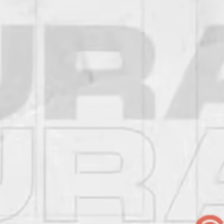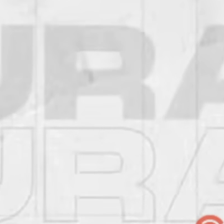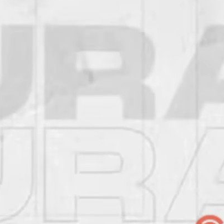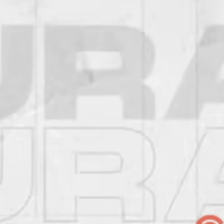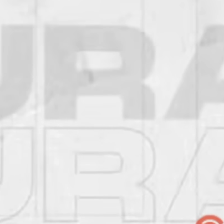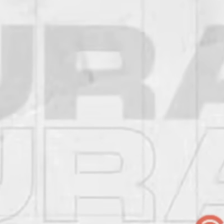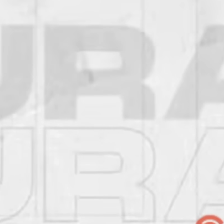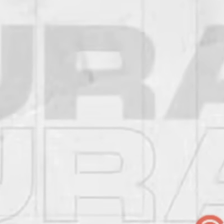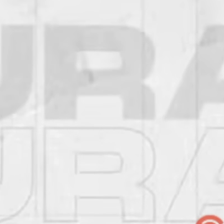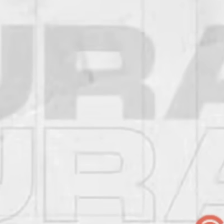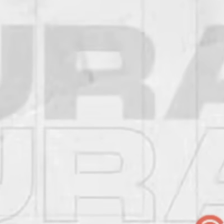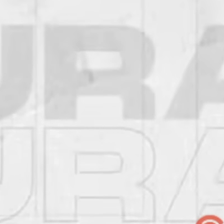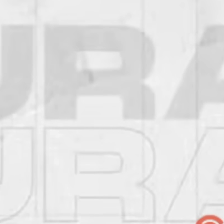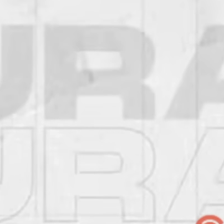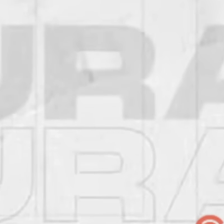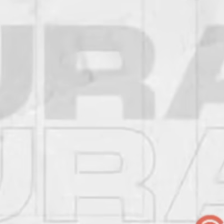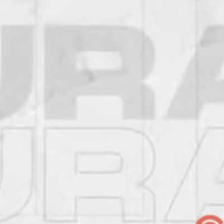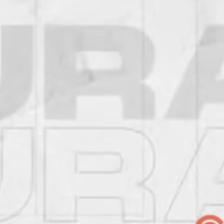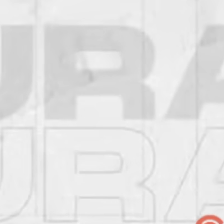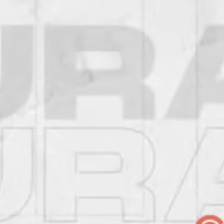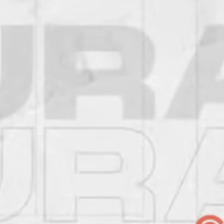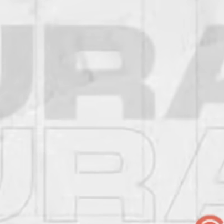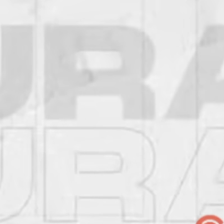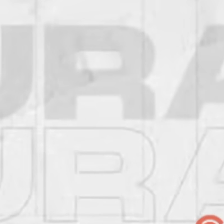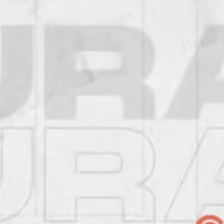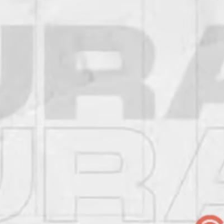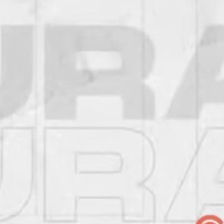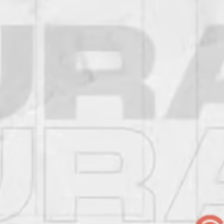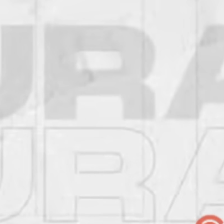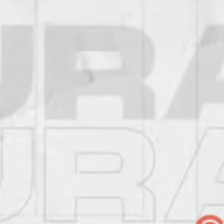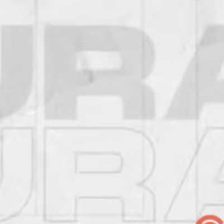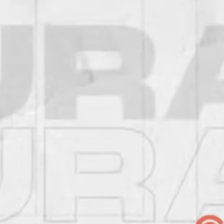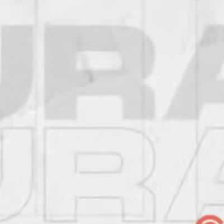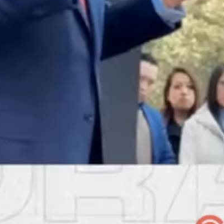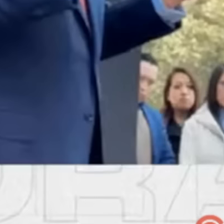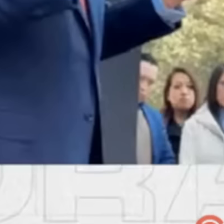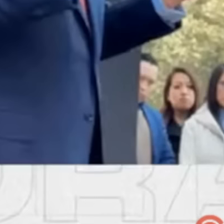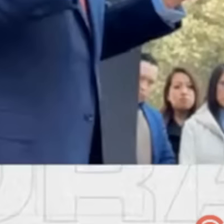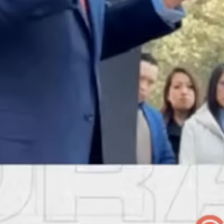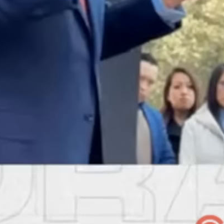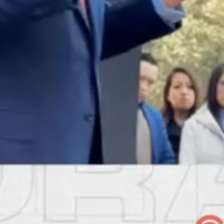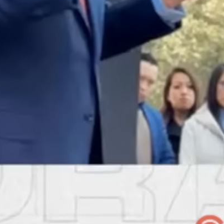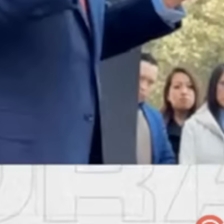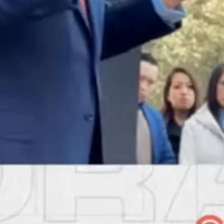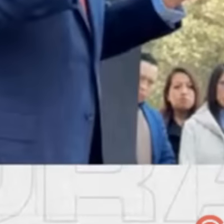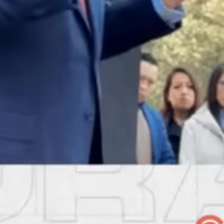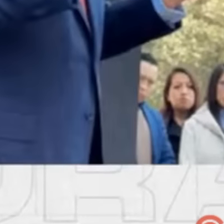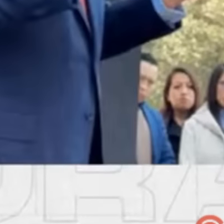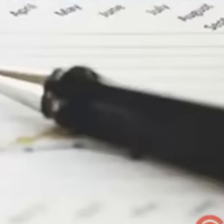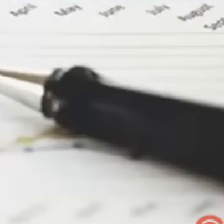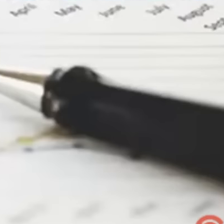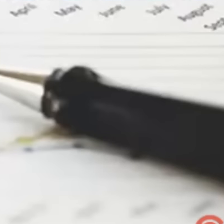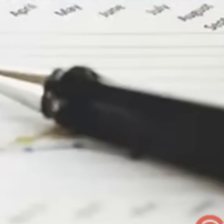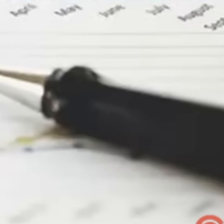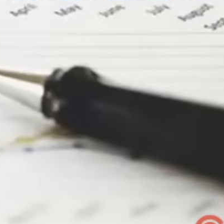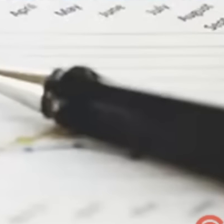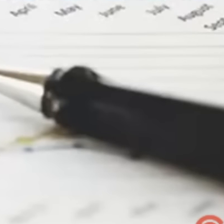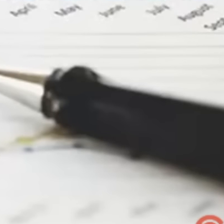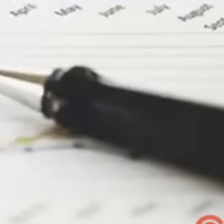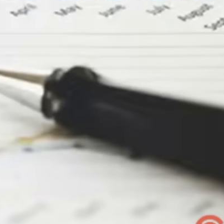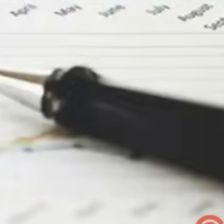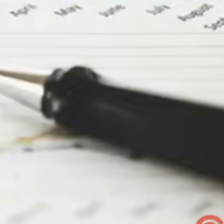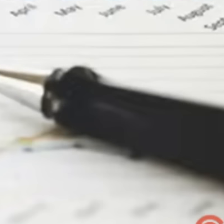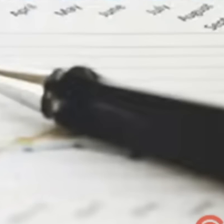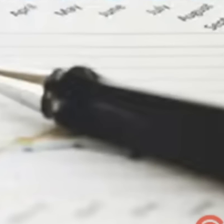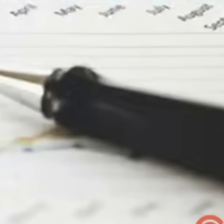en distintas instancias que venían diciendo que Grupo Salinas tenía que pagar los impuestos, ¿no? Y eso fue lo que determinó la Corte finalmente ya